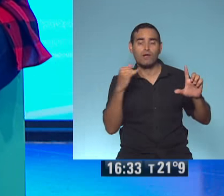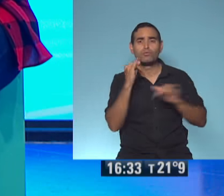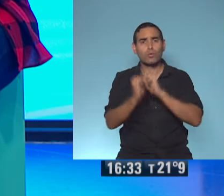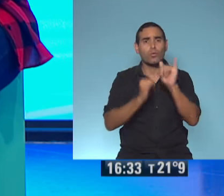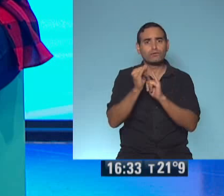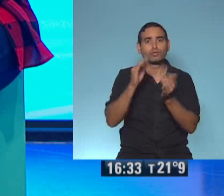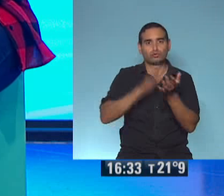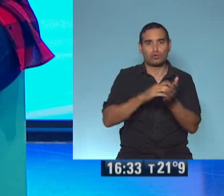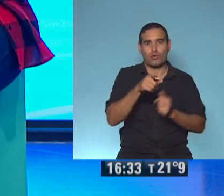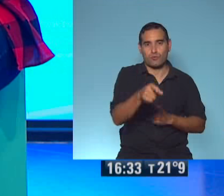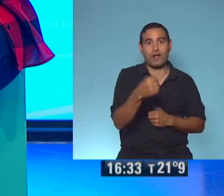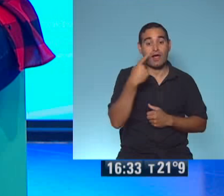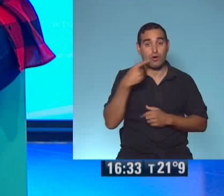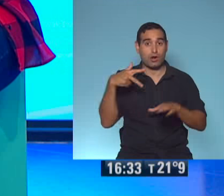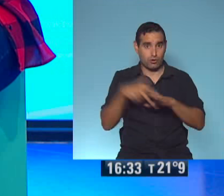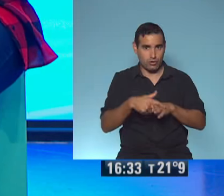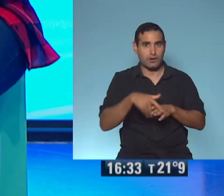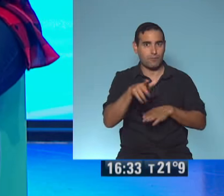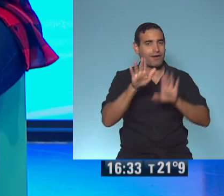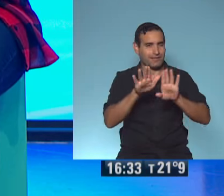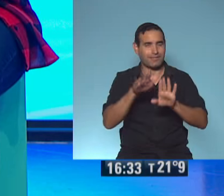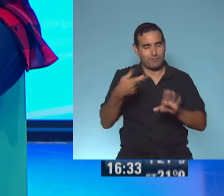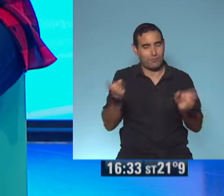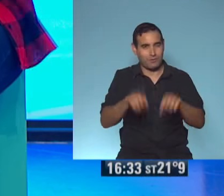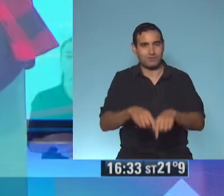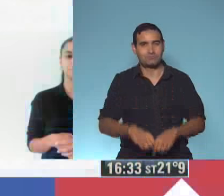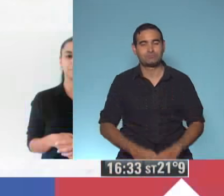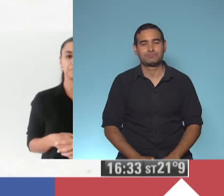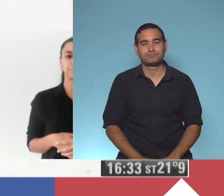poco más de esto. Vamos un corte, pero quédense ahí que enseguida volvemos.